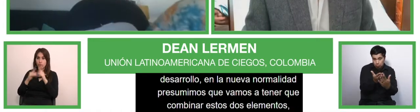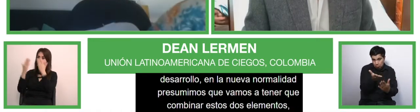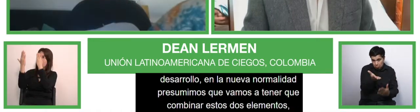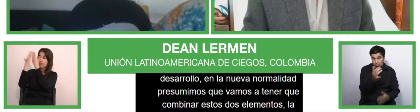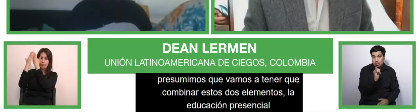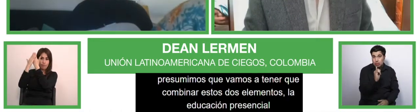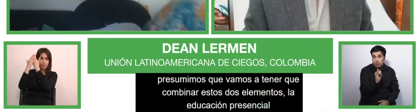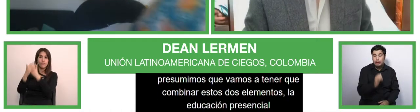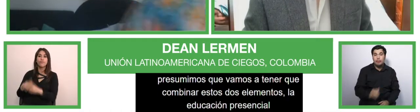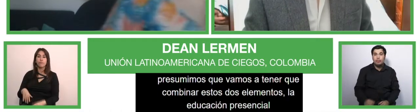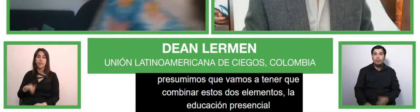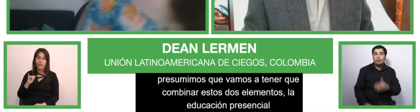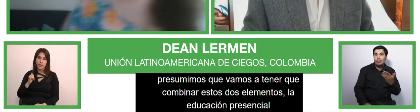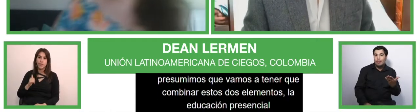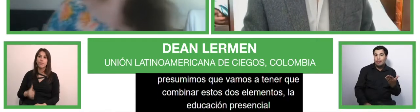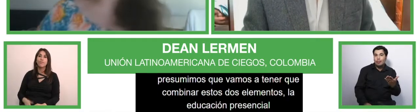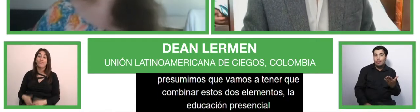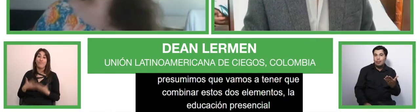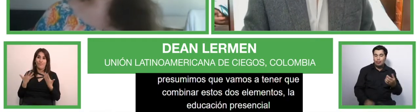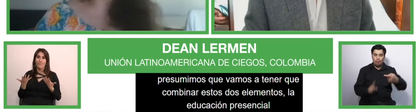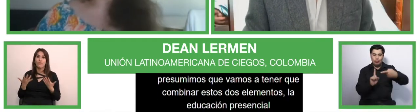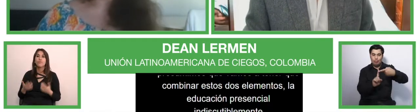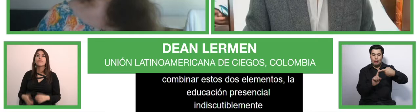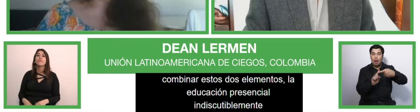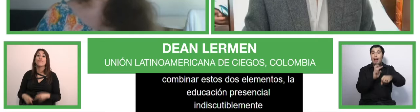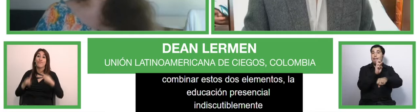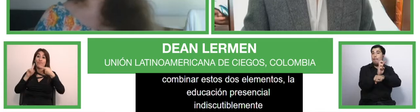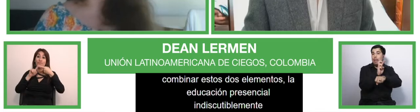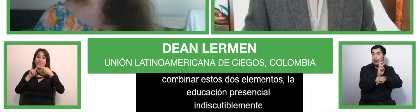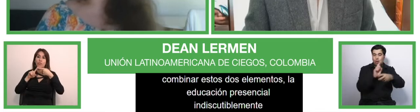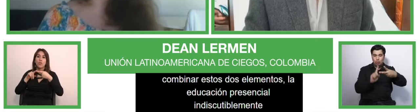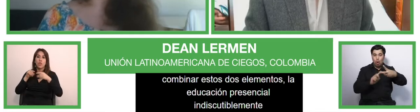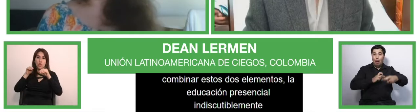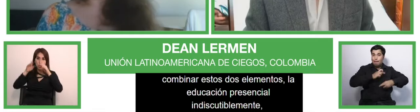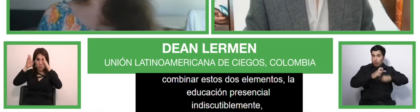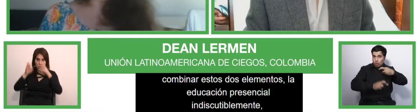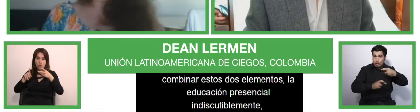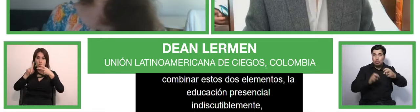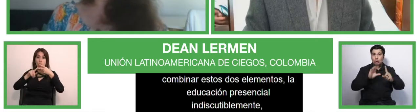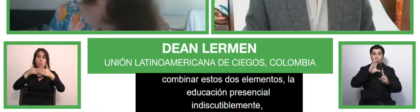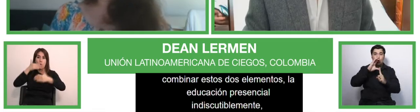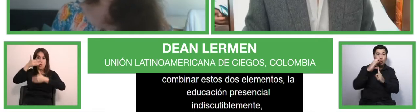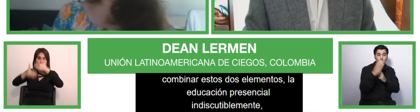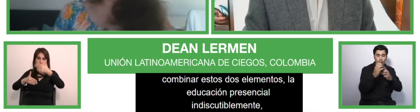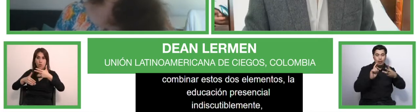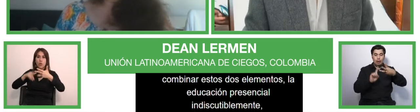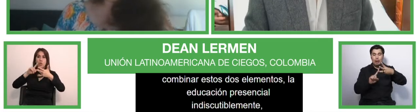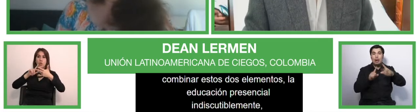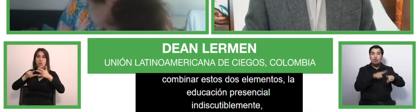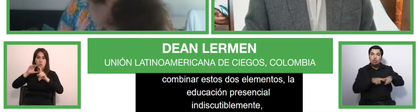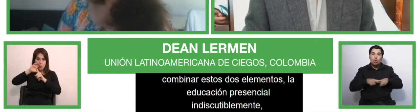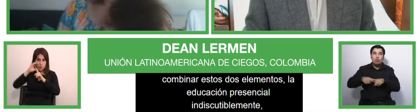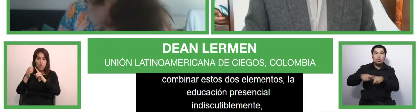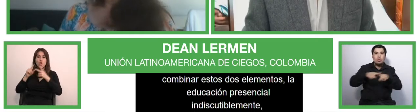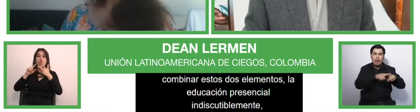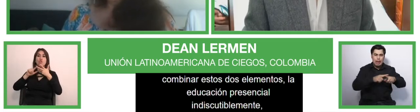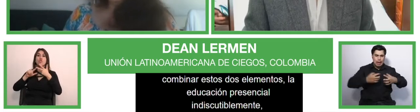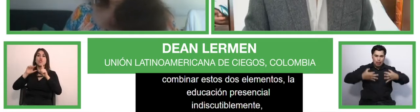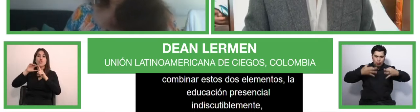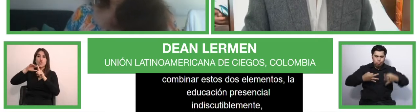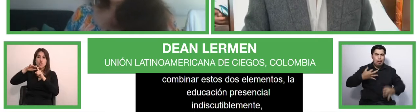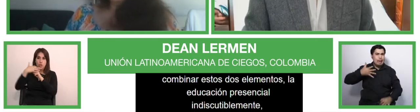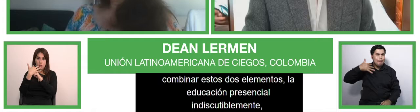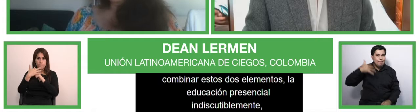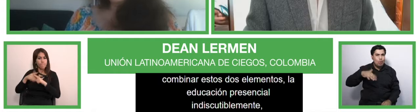indiscutiblemente tiene procesos, uno, pedagógicos, dos, sociales y culturales, fundamentales para